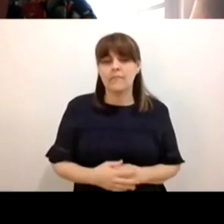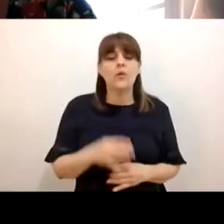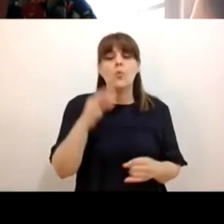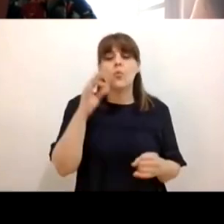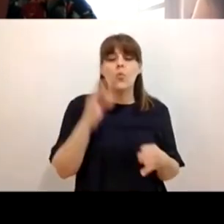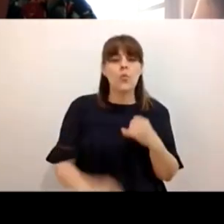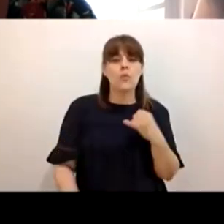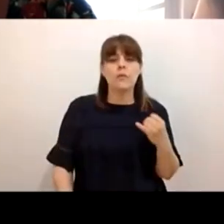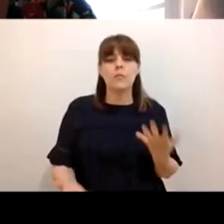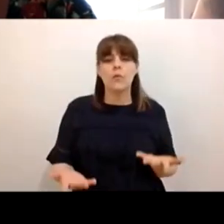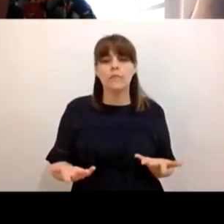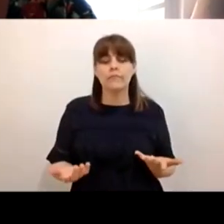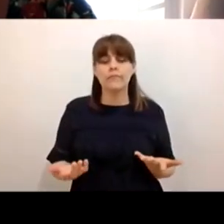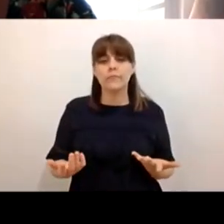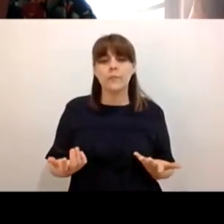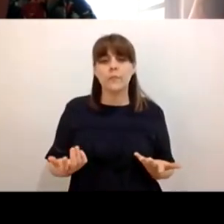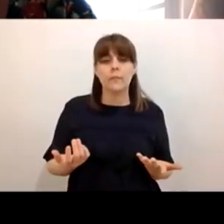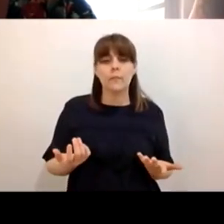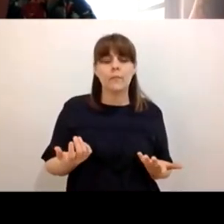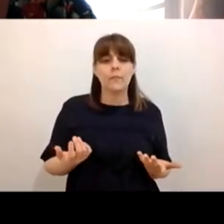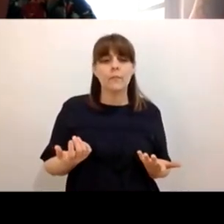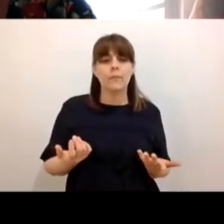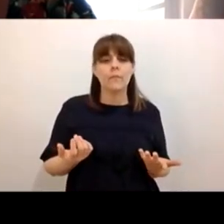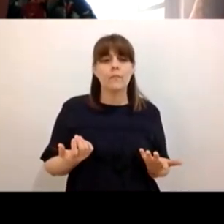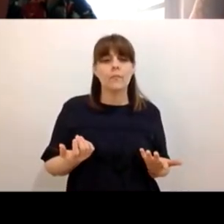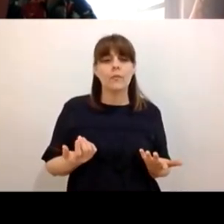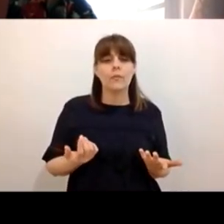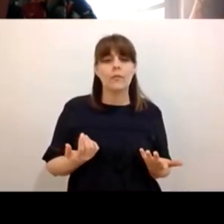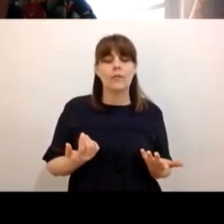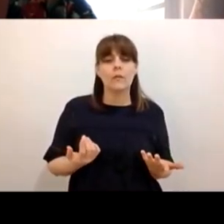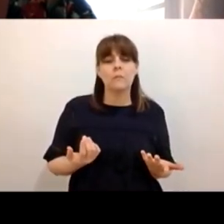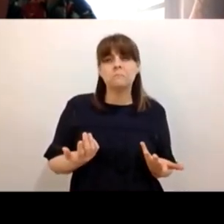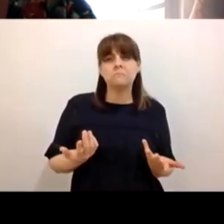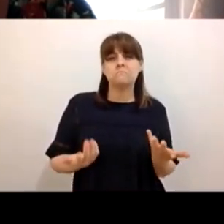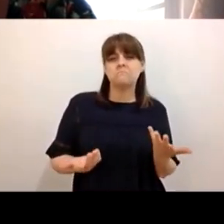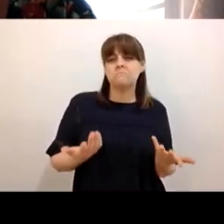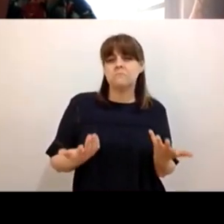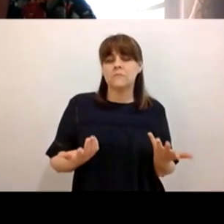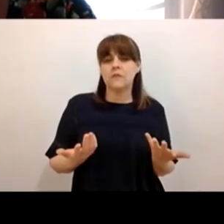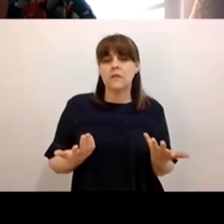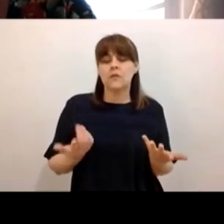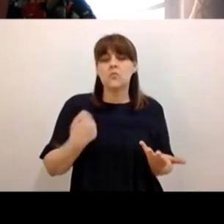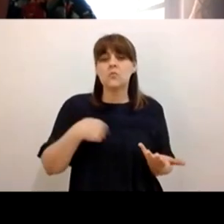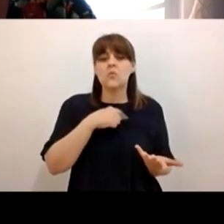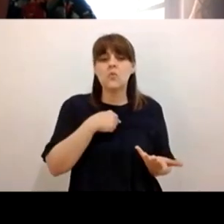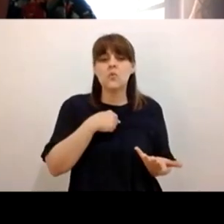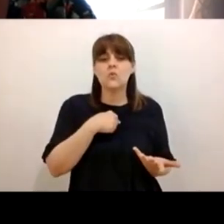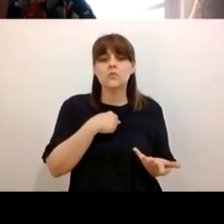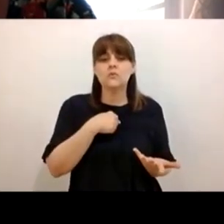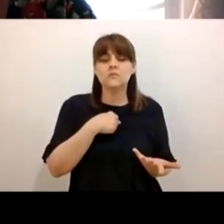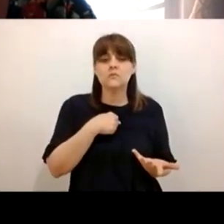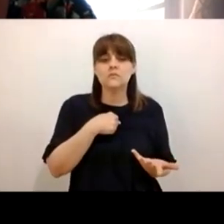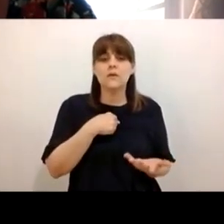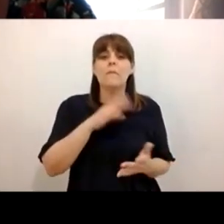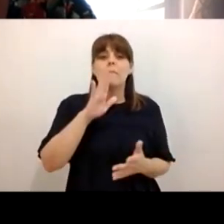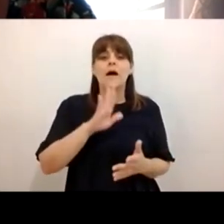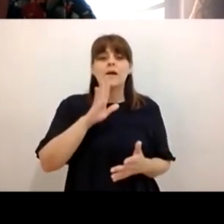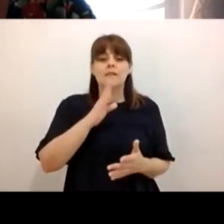es esto de que de alguna manera vamos siendo hijos de nuestros hijos